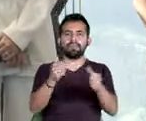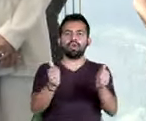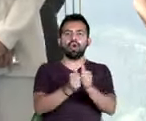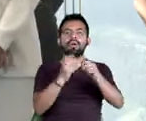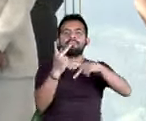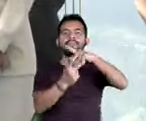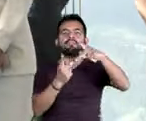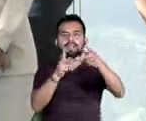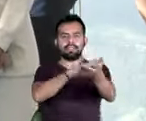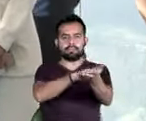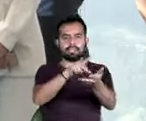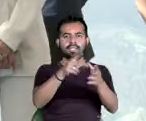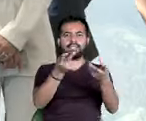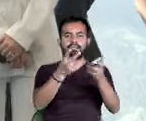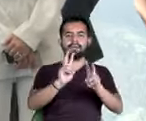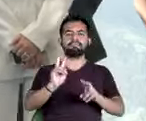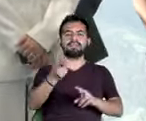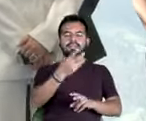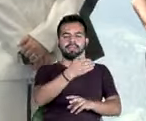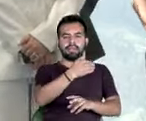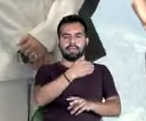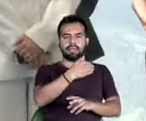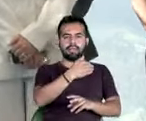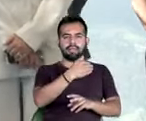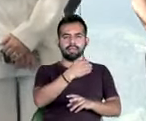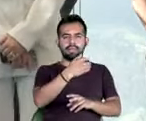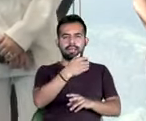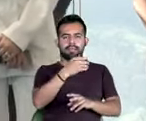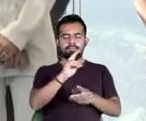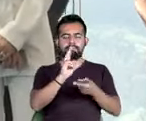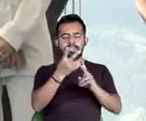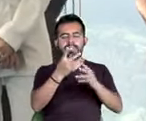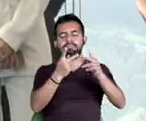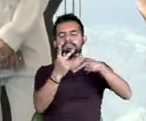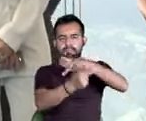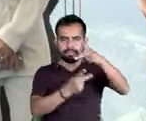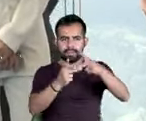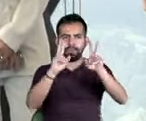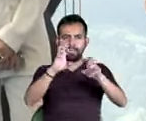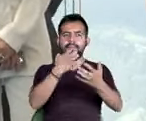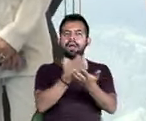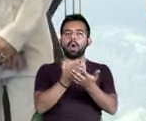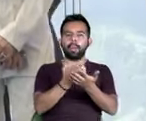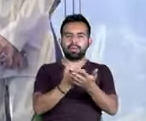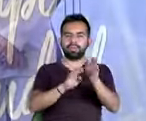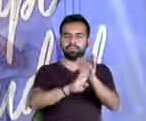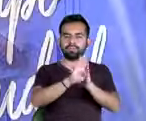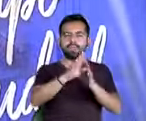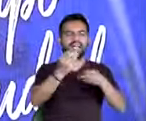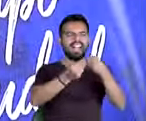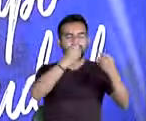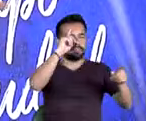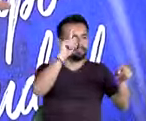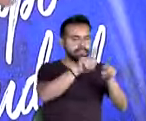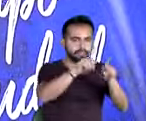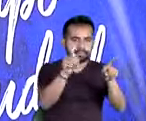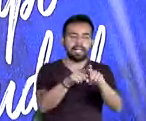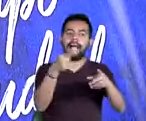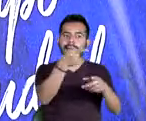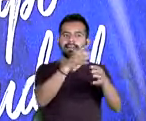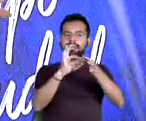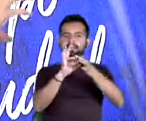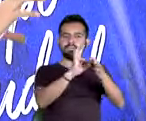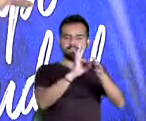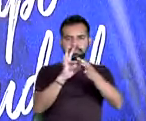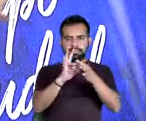de Pichincha y el viceprefecto, poniéndonos de acuerdo en la agenda económica y productiva para la provincia, por ejemplo, y la ciudad. Ahí la relación de lo